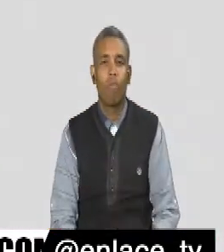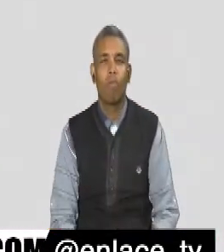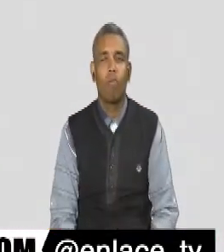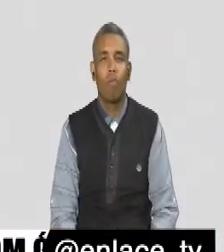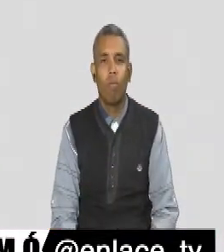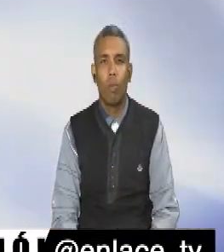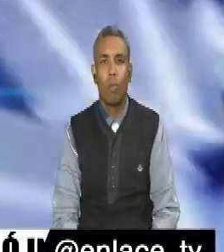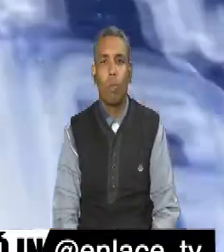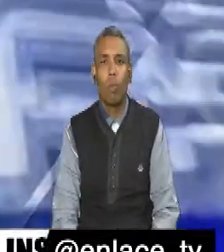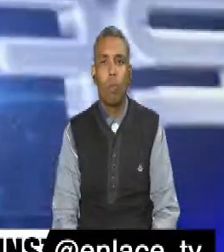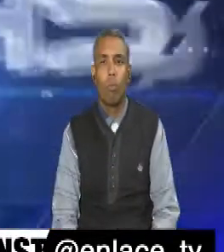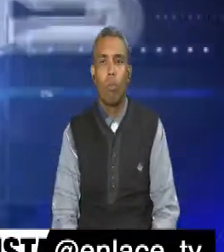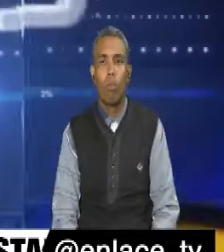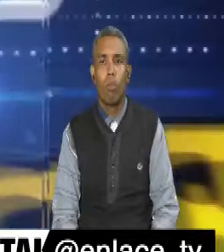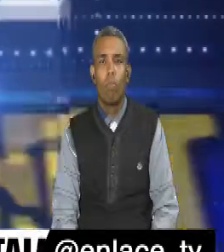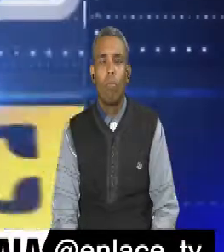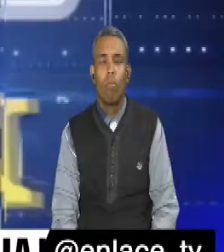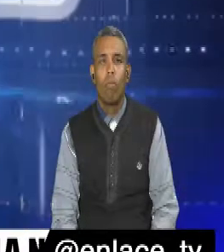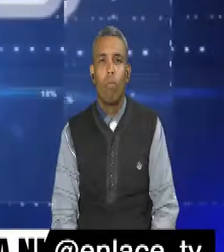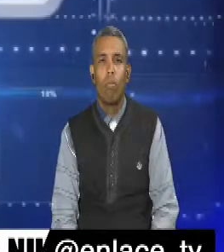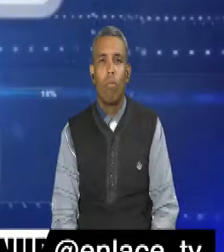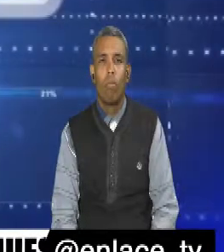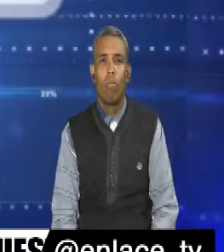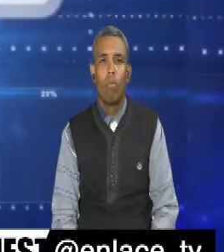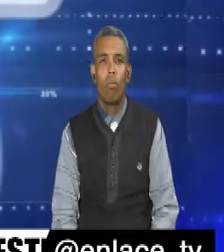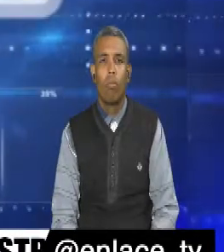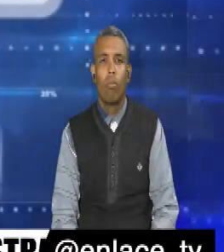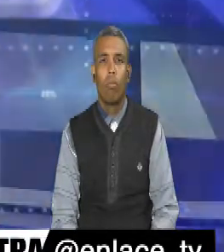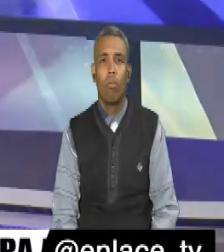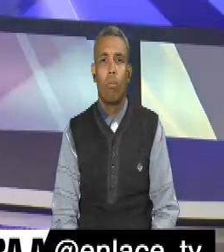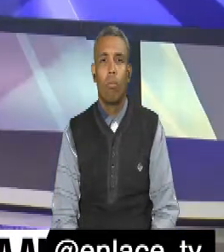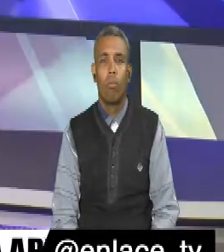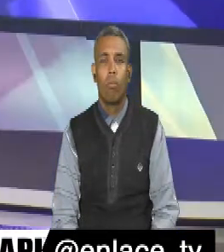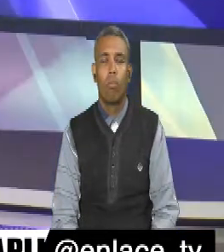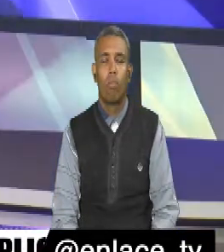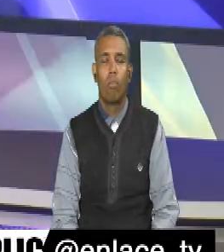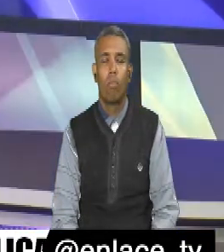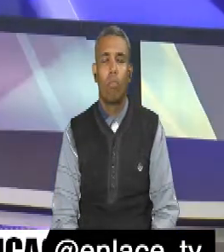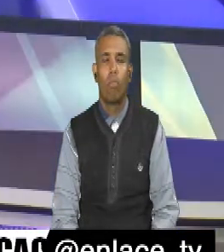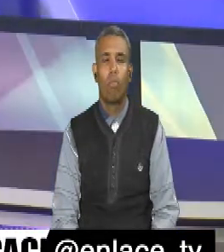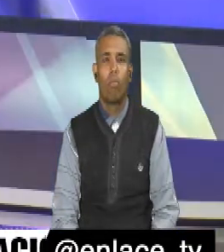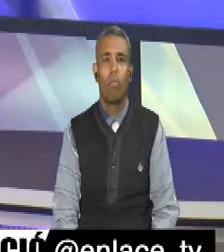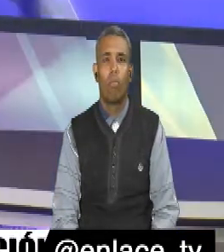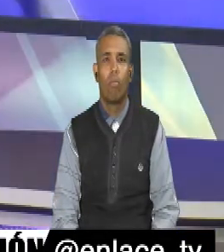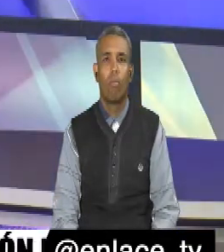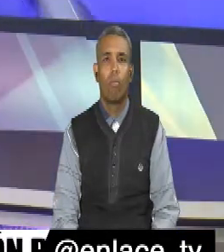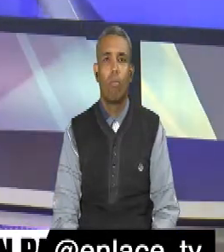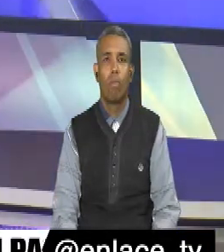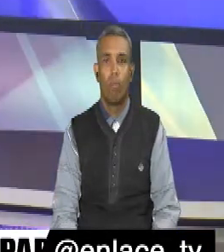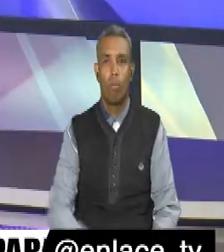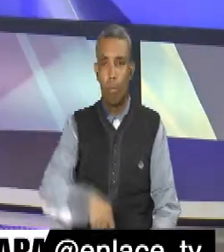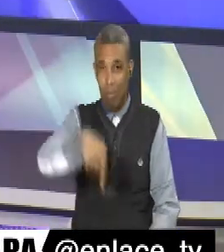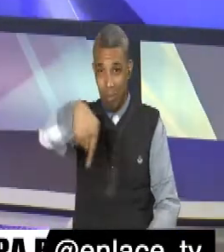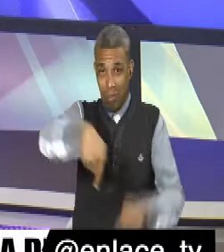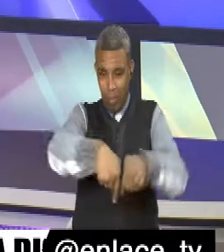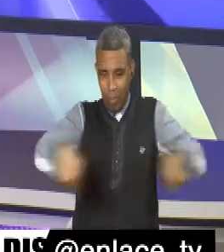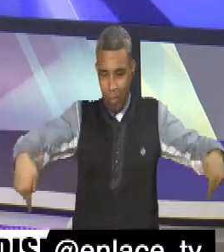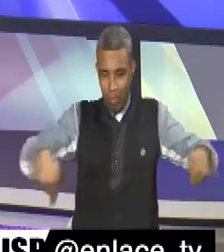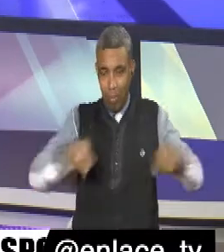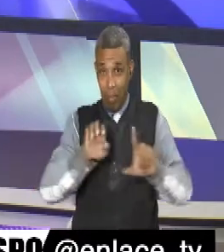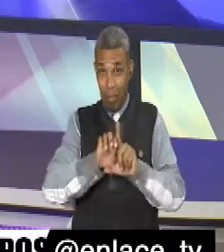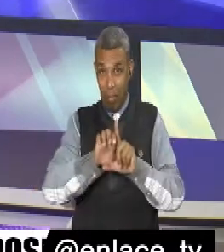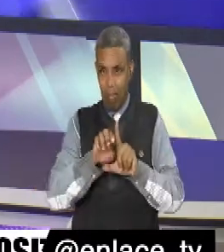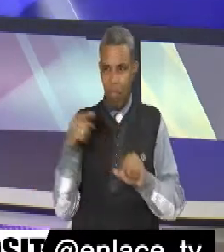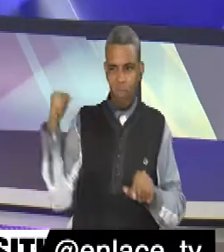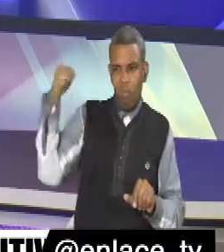Impala Terminals. Y en el set de Enlace Noticias se encuentra el personero municipal,